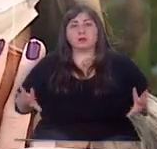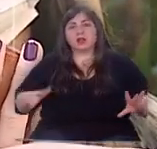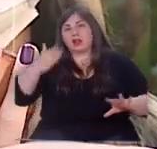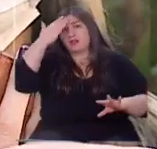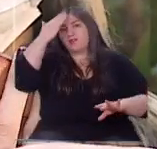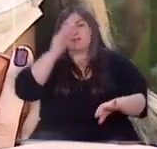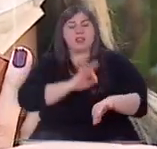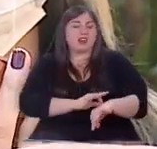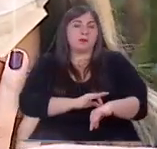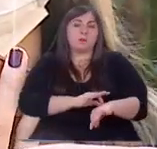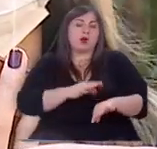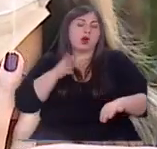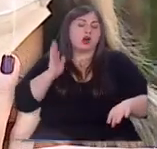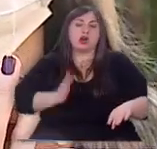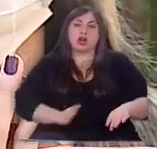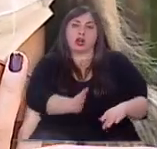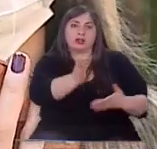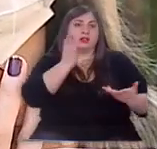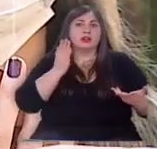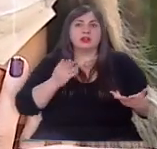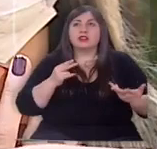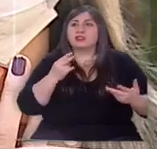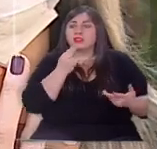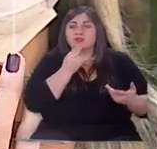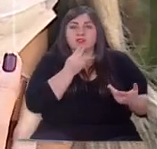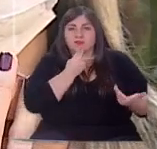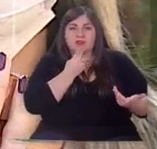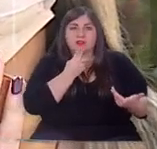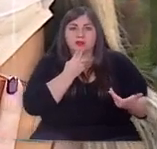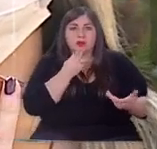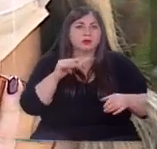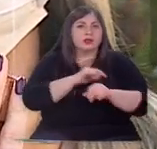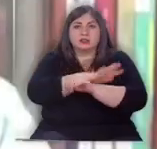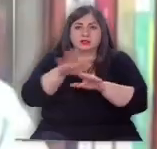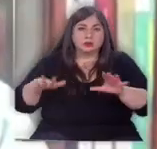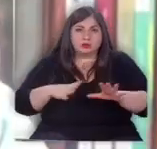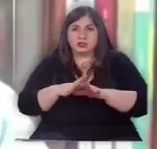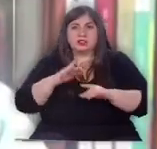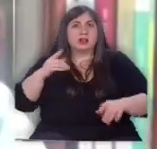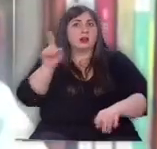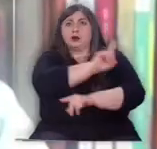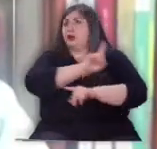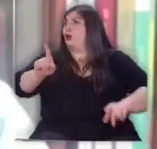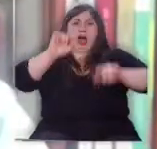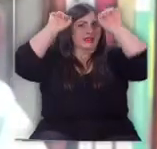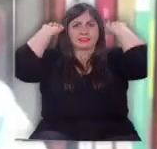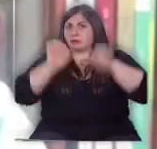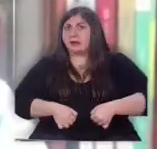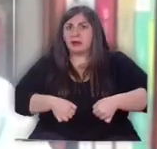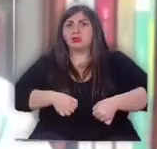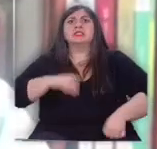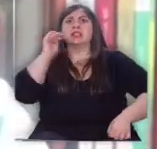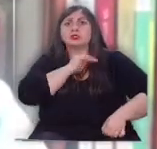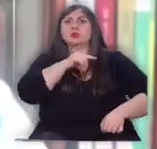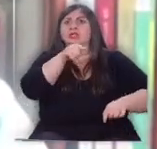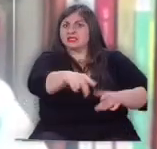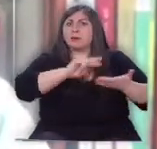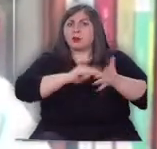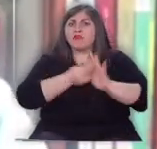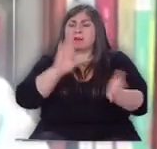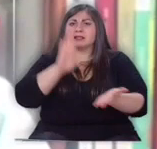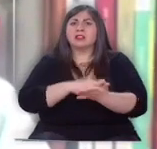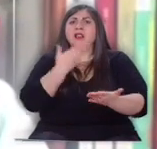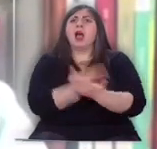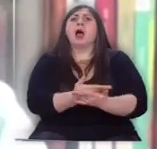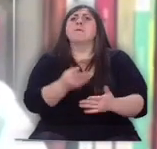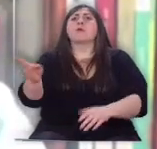enfermos terminales, de enfermos crónicos que están viviendo una situación crítica. No aceptaremos en ningún caso que se utilice esta crisis sanitaria